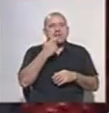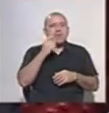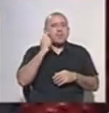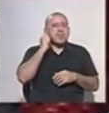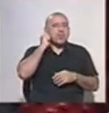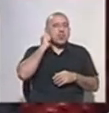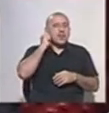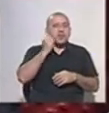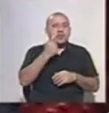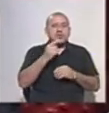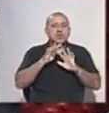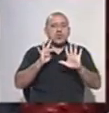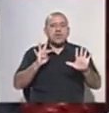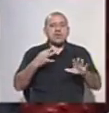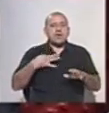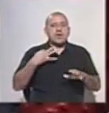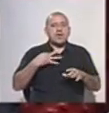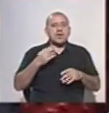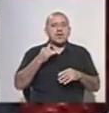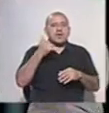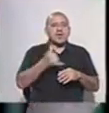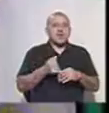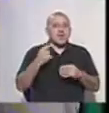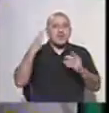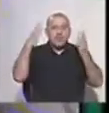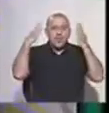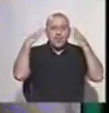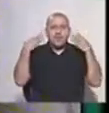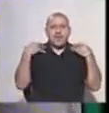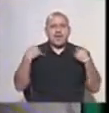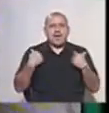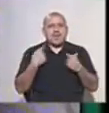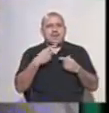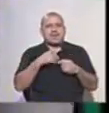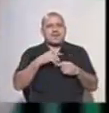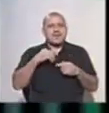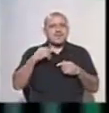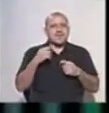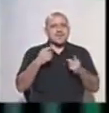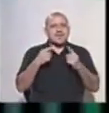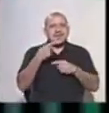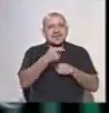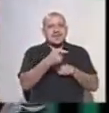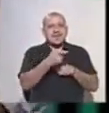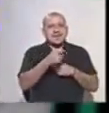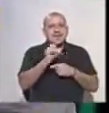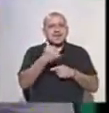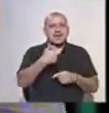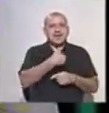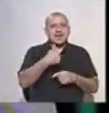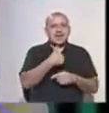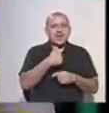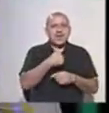19. Y estábamos todos con unos pelos envidiables, unas cabelleras hermosas, y este ya estaba en su rol